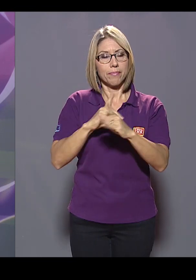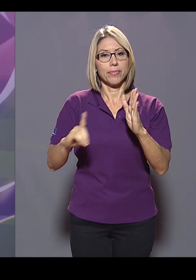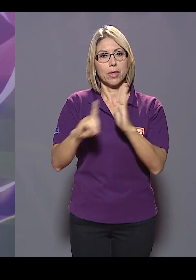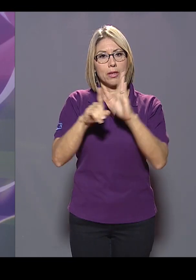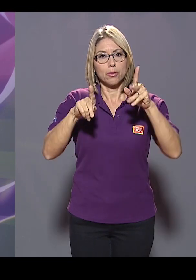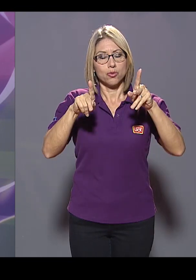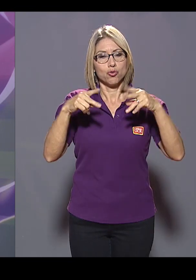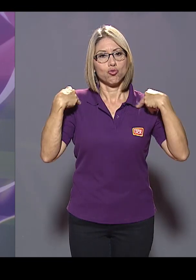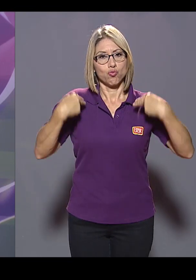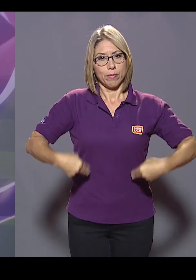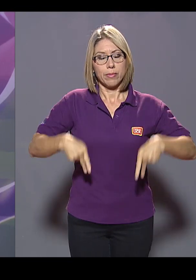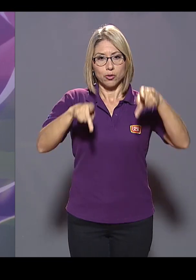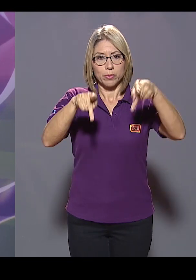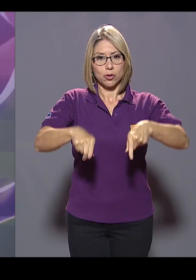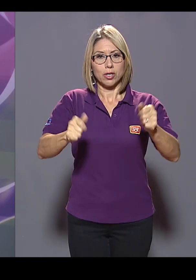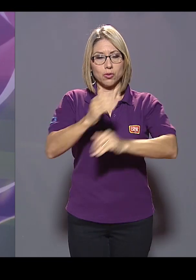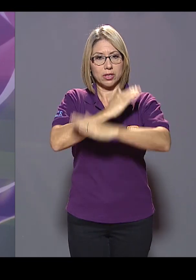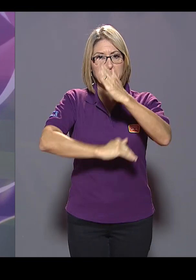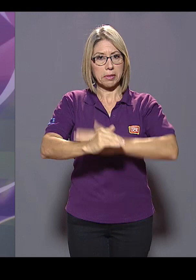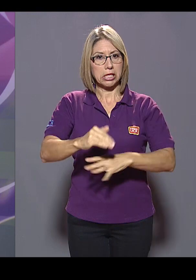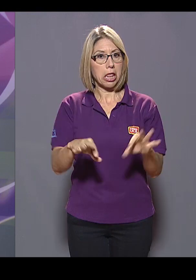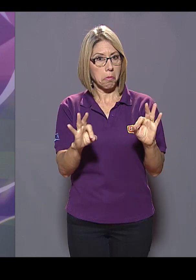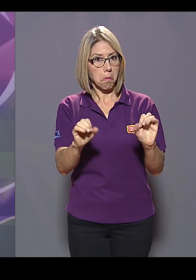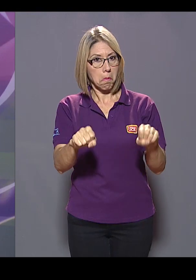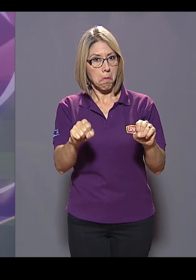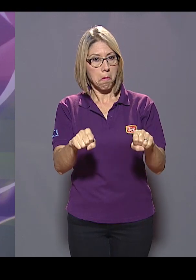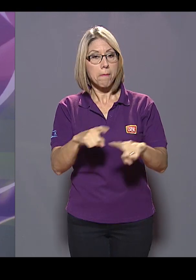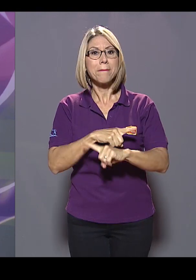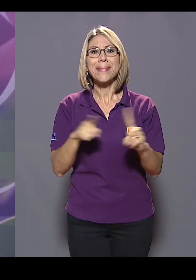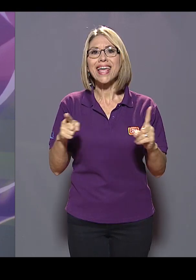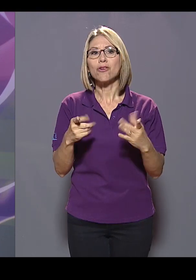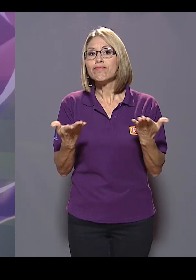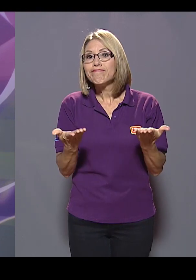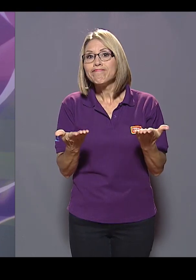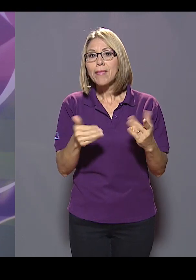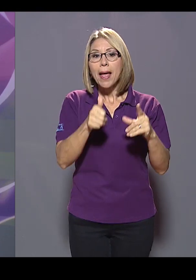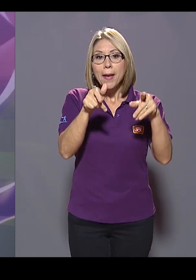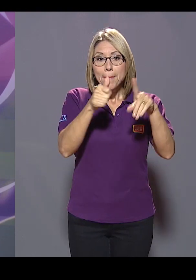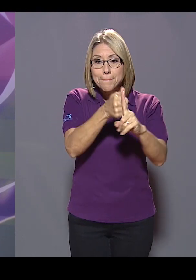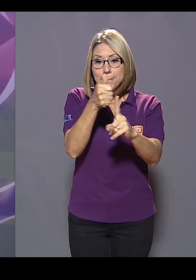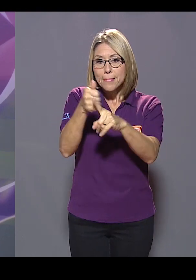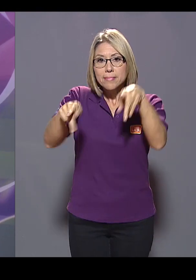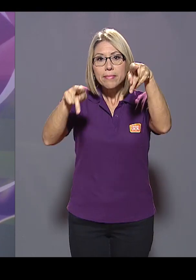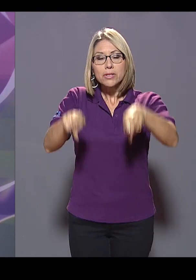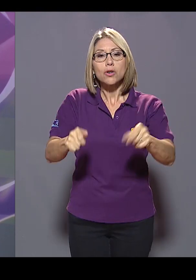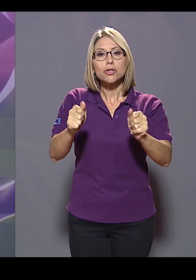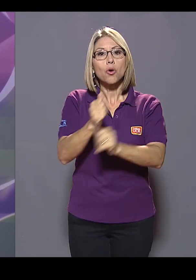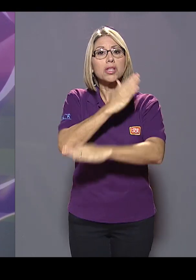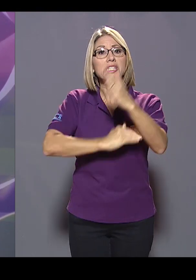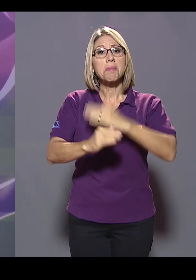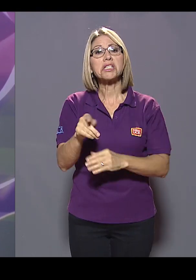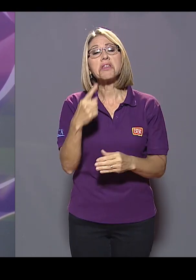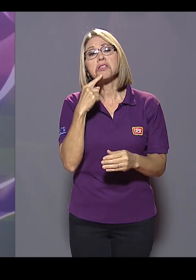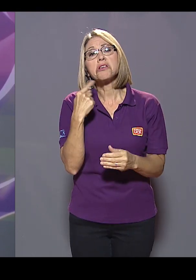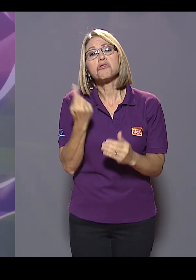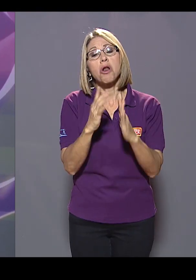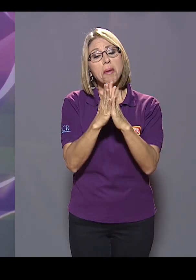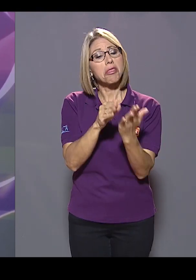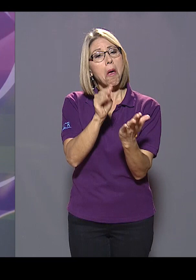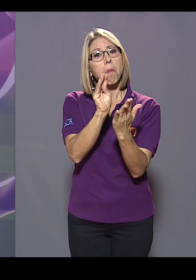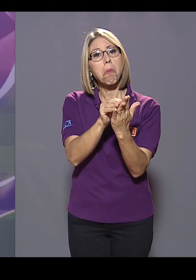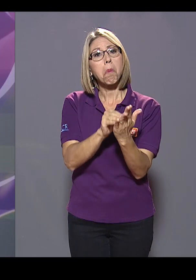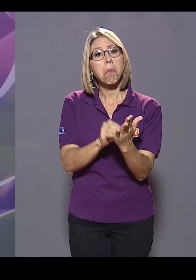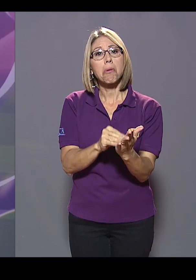discapacidad, pero para las personas con discapacidad no deja de ser un discurso. Y hace falta verlo